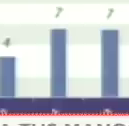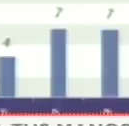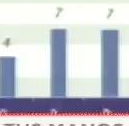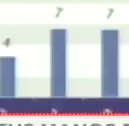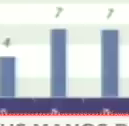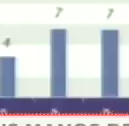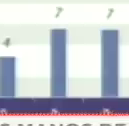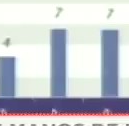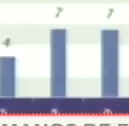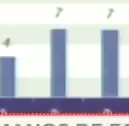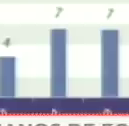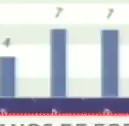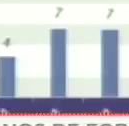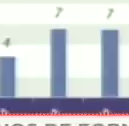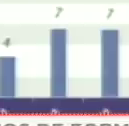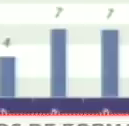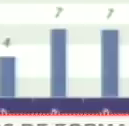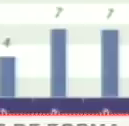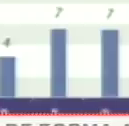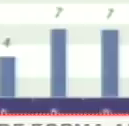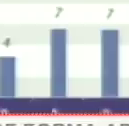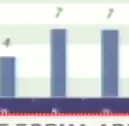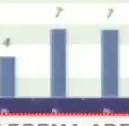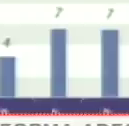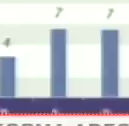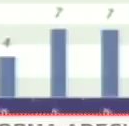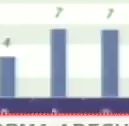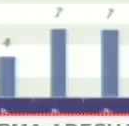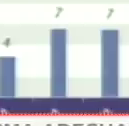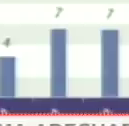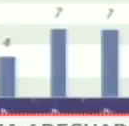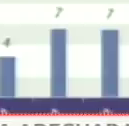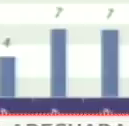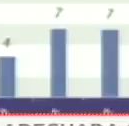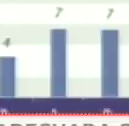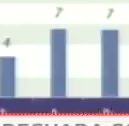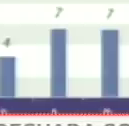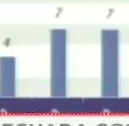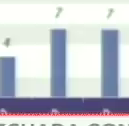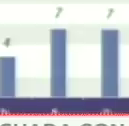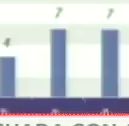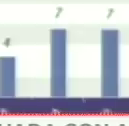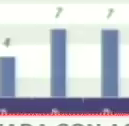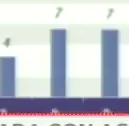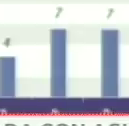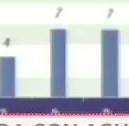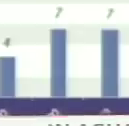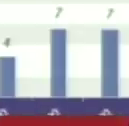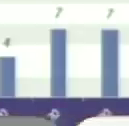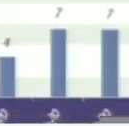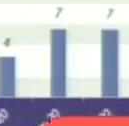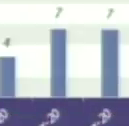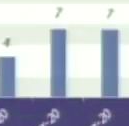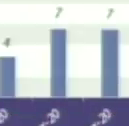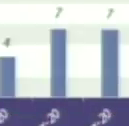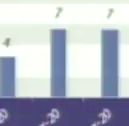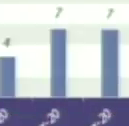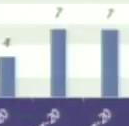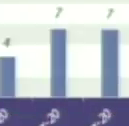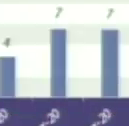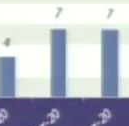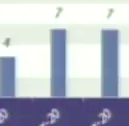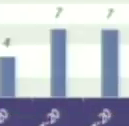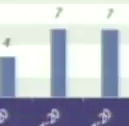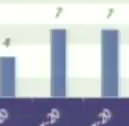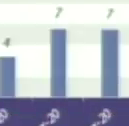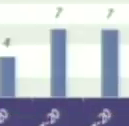casos, y el día 20 de marzo, 27 casos. Luego se ha mantenido 3 casos el 21 de marzo, 4 casos el